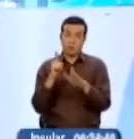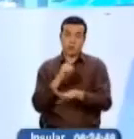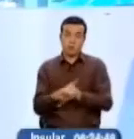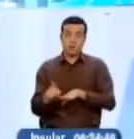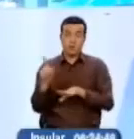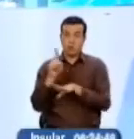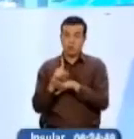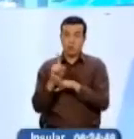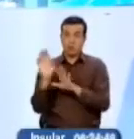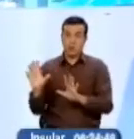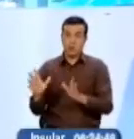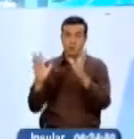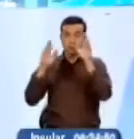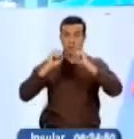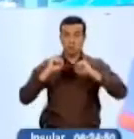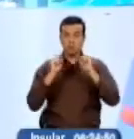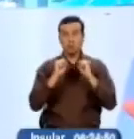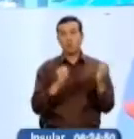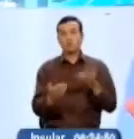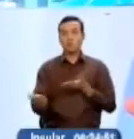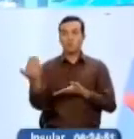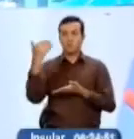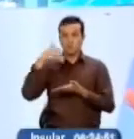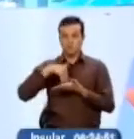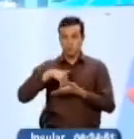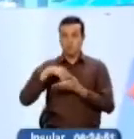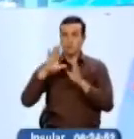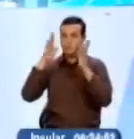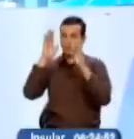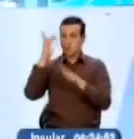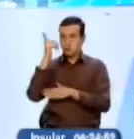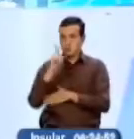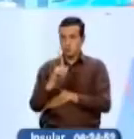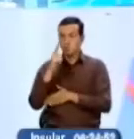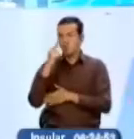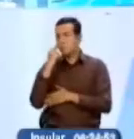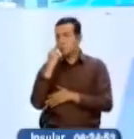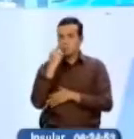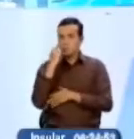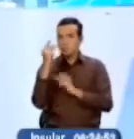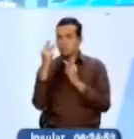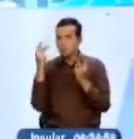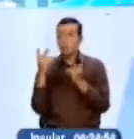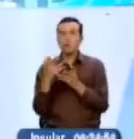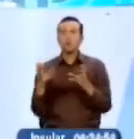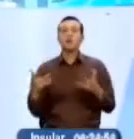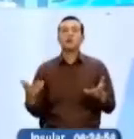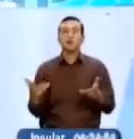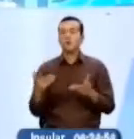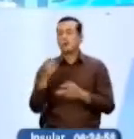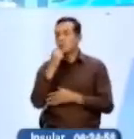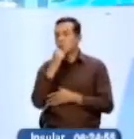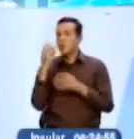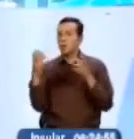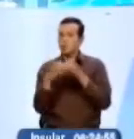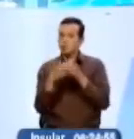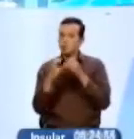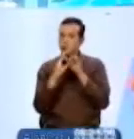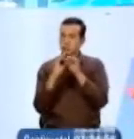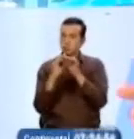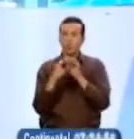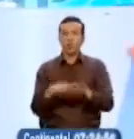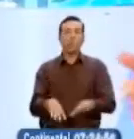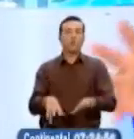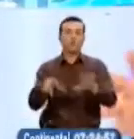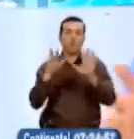festival iberoamericano de bogotá va a venir a al festival de loja porque quiere verlo porque quiere crear asociaciones hay